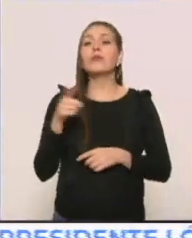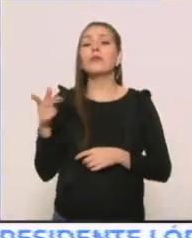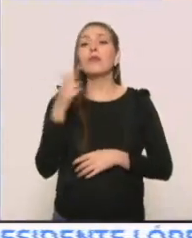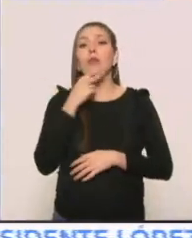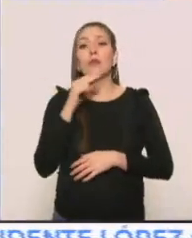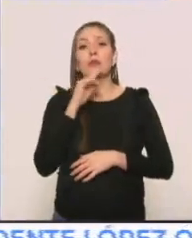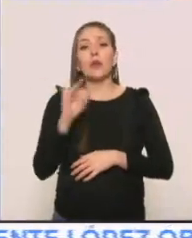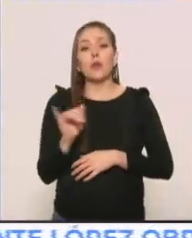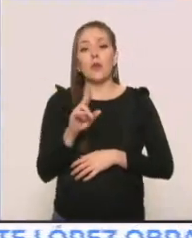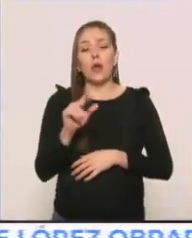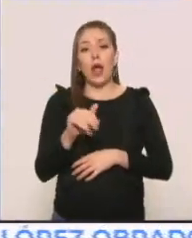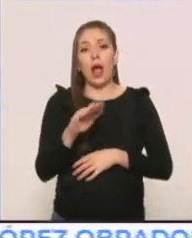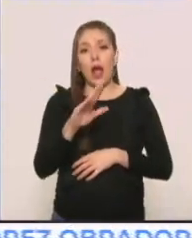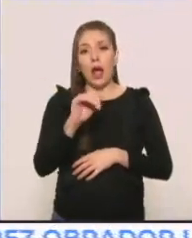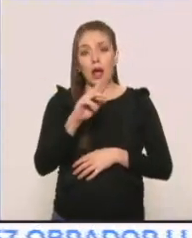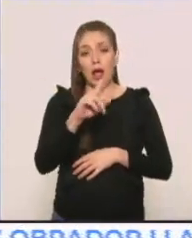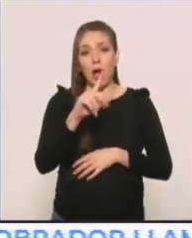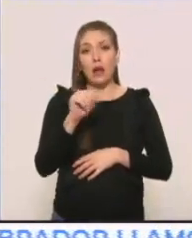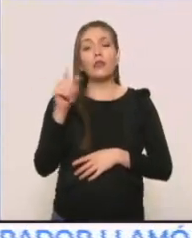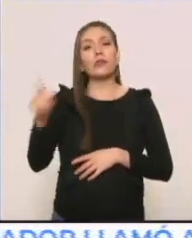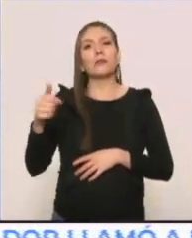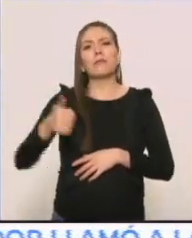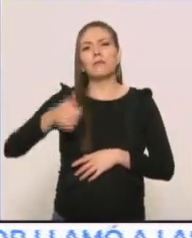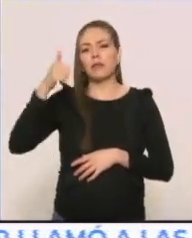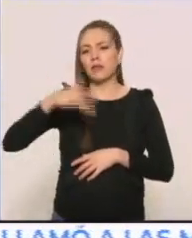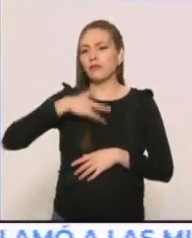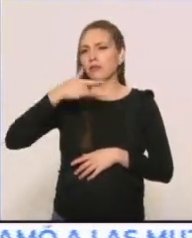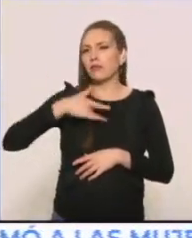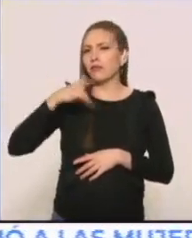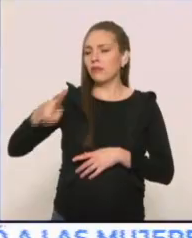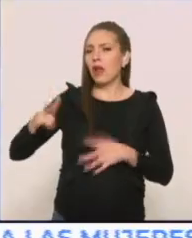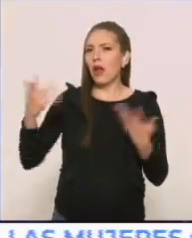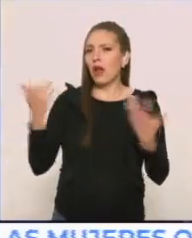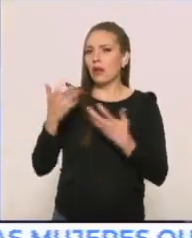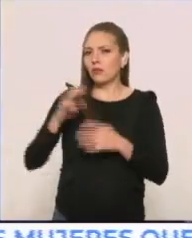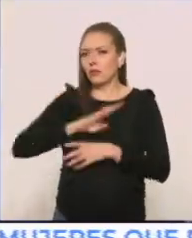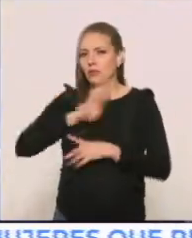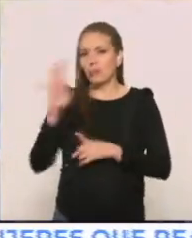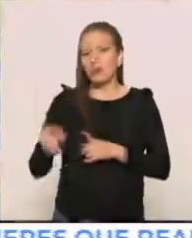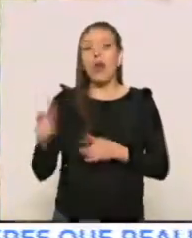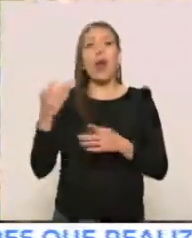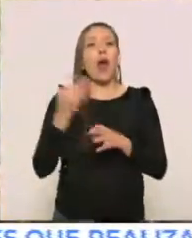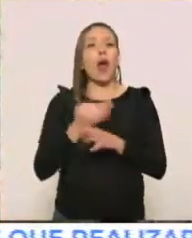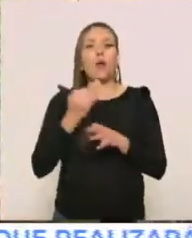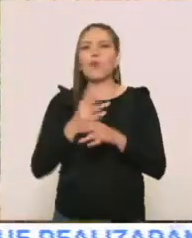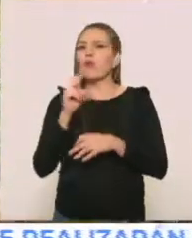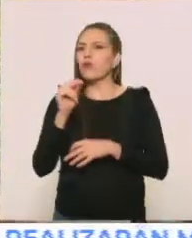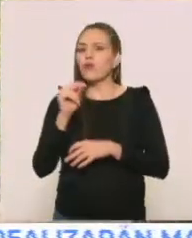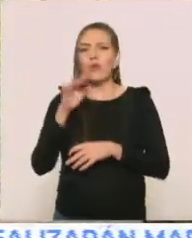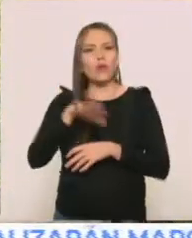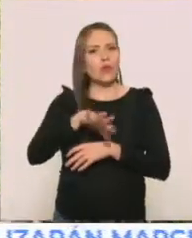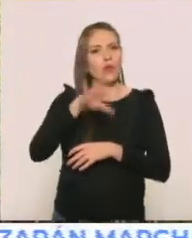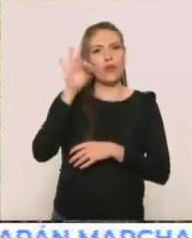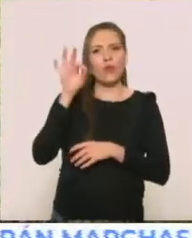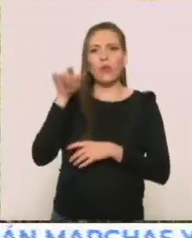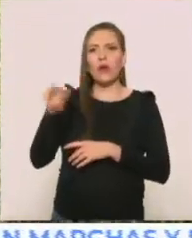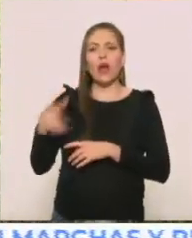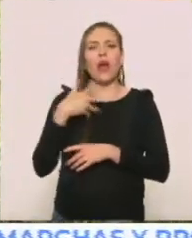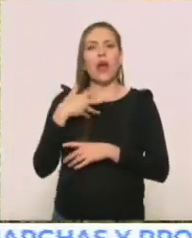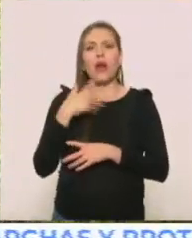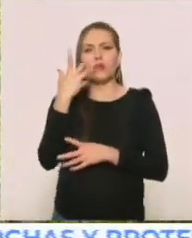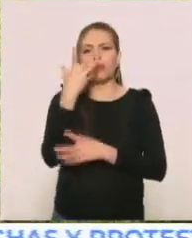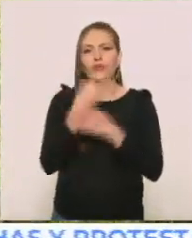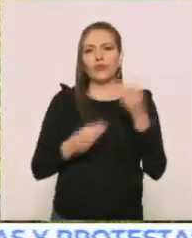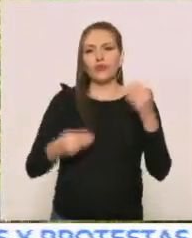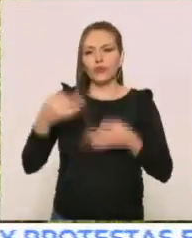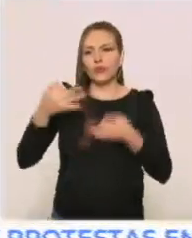el principal sospechoso del feminicidio. Actualmente se encuentra prófugo de la justicia, pero no por el asesinato, sino por los delitos